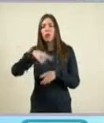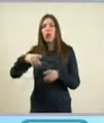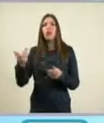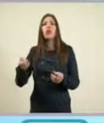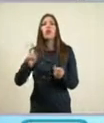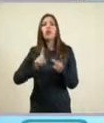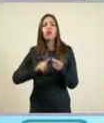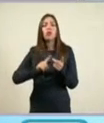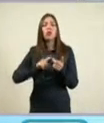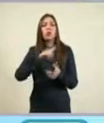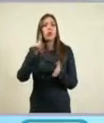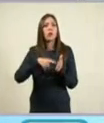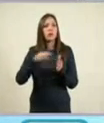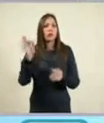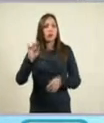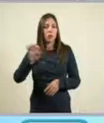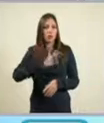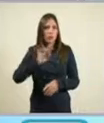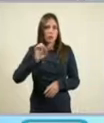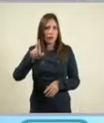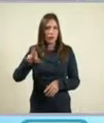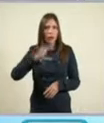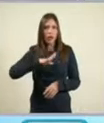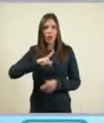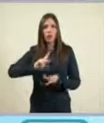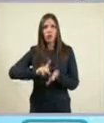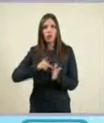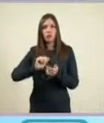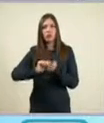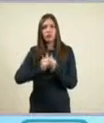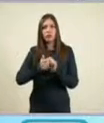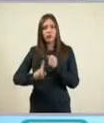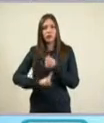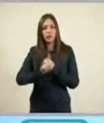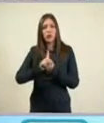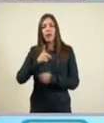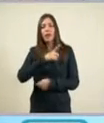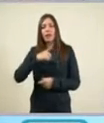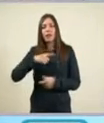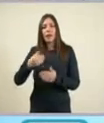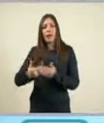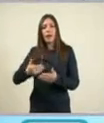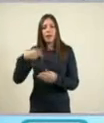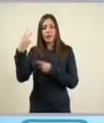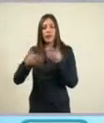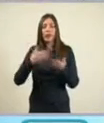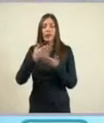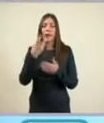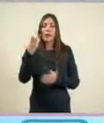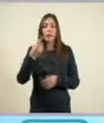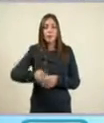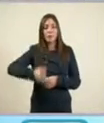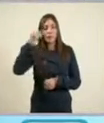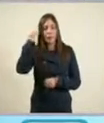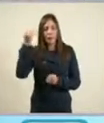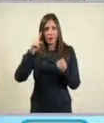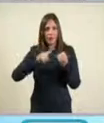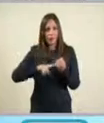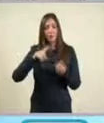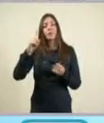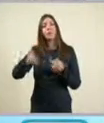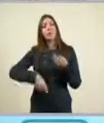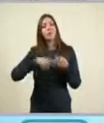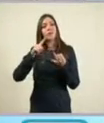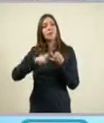predecir dónde era posible que surgiera un nuevo conflicto y entonces intervenir antes. Esa fue la primera táctica. La segunda